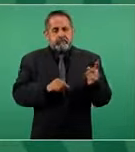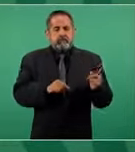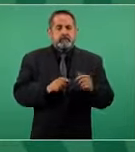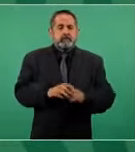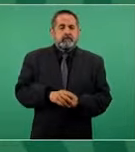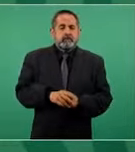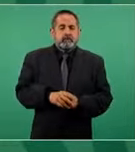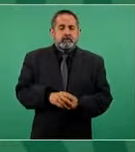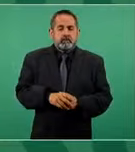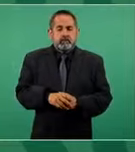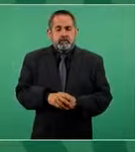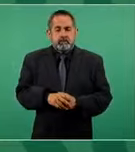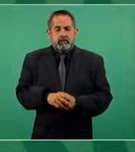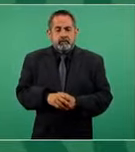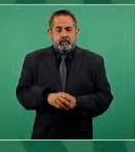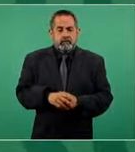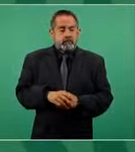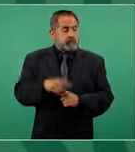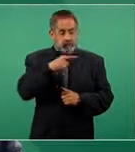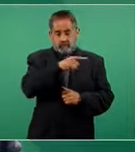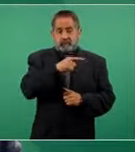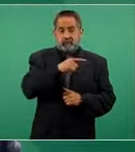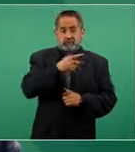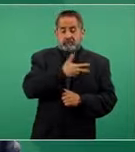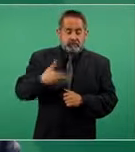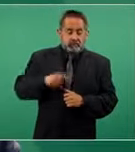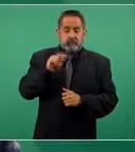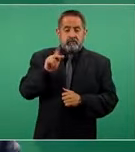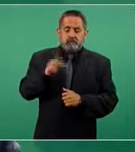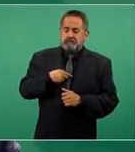que aceptó